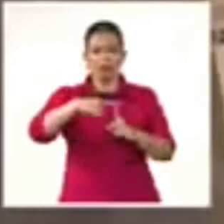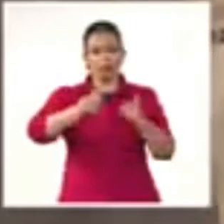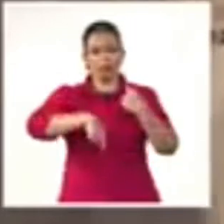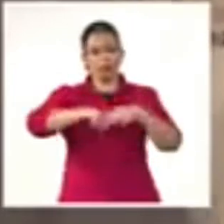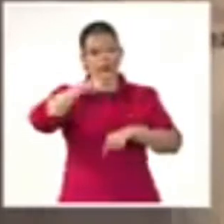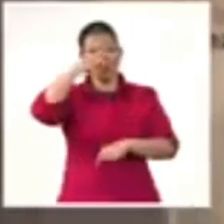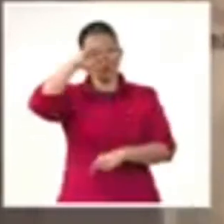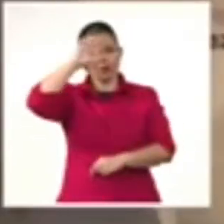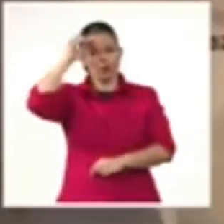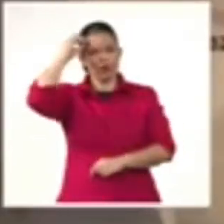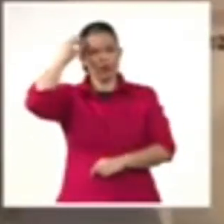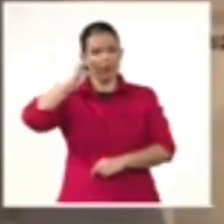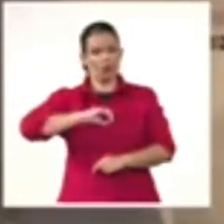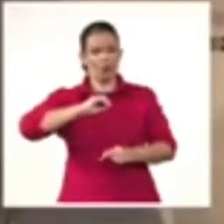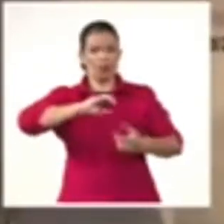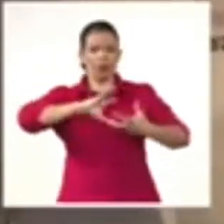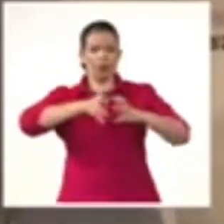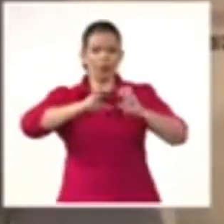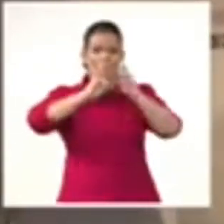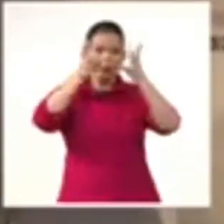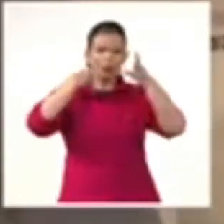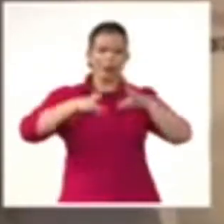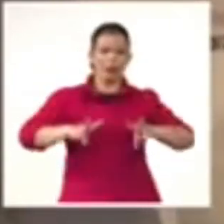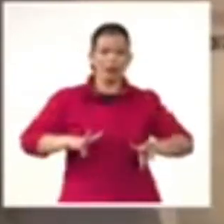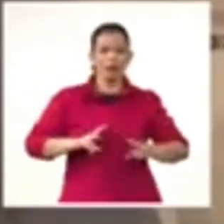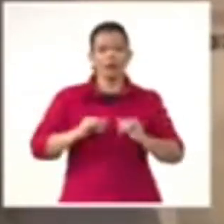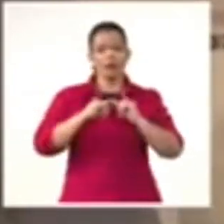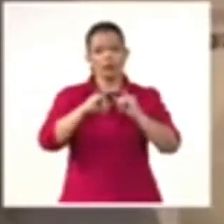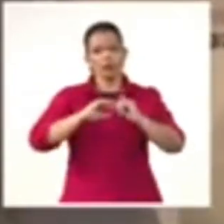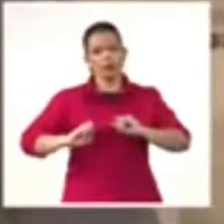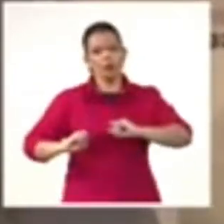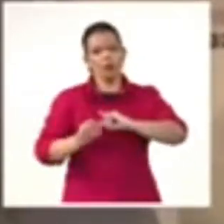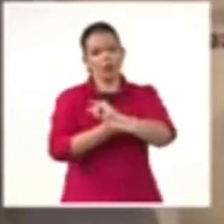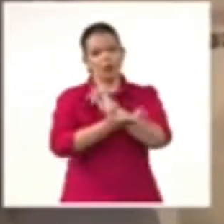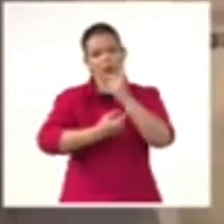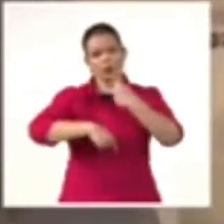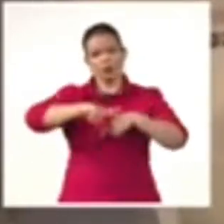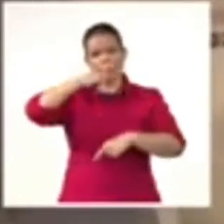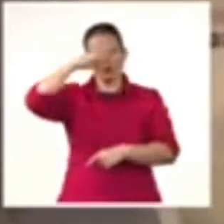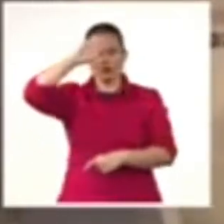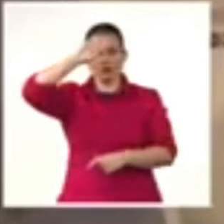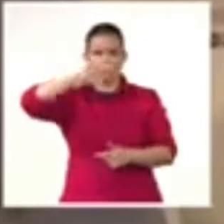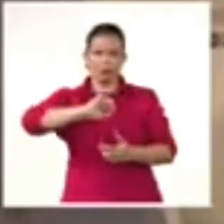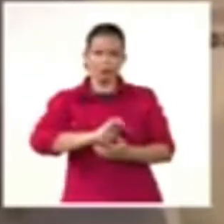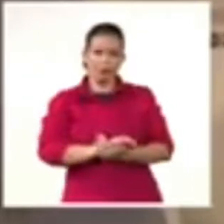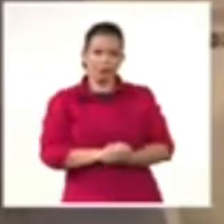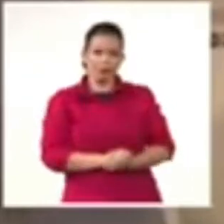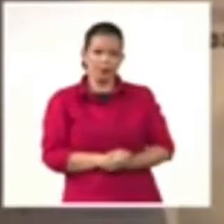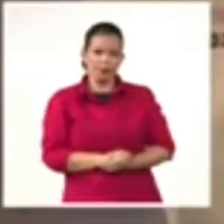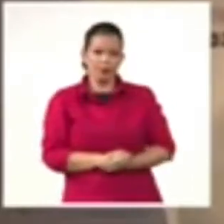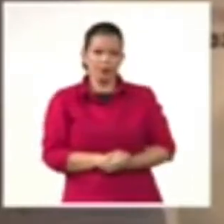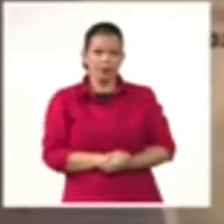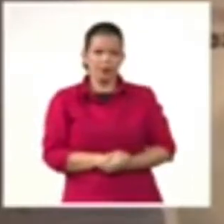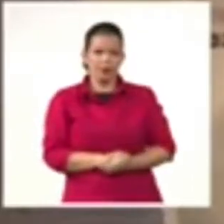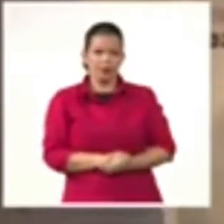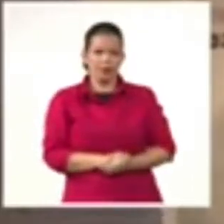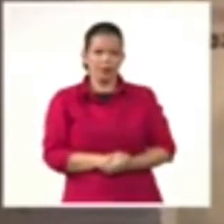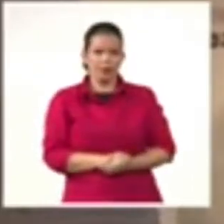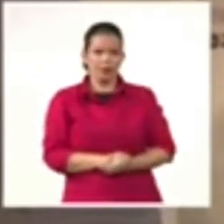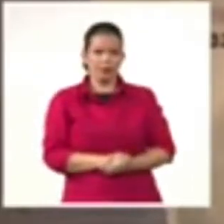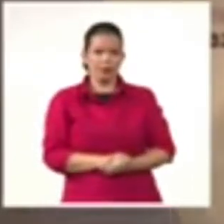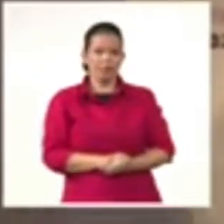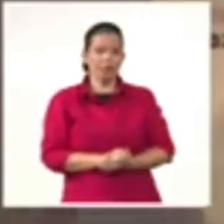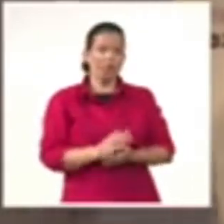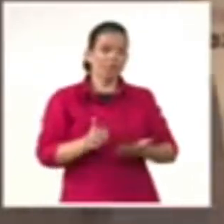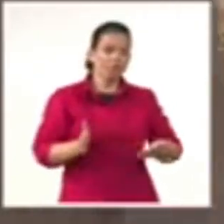feroz campaña de calumnias y descrédito contra Cuba. Esas son apenas las expresiones más